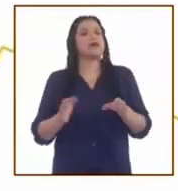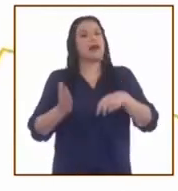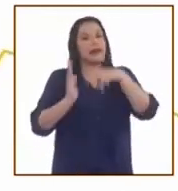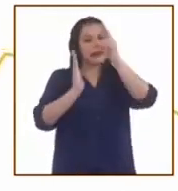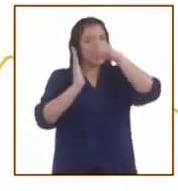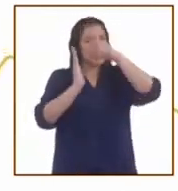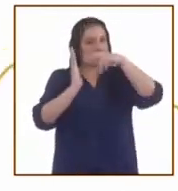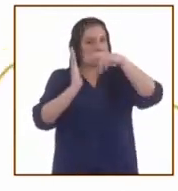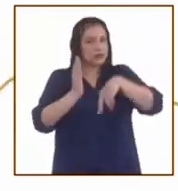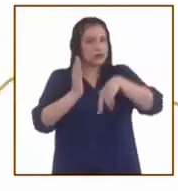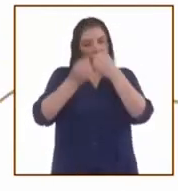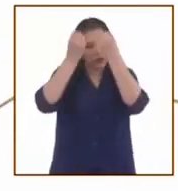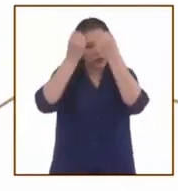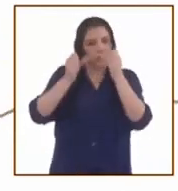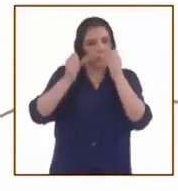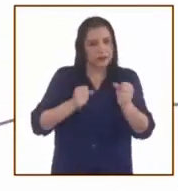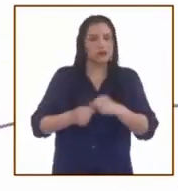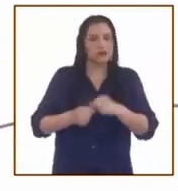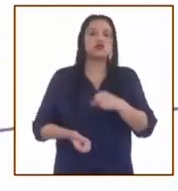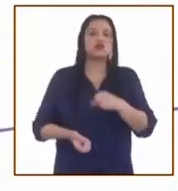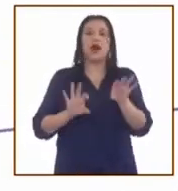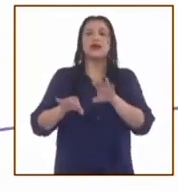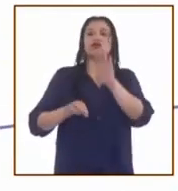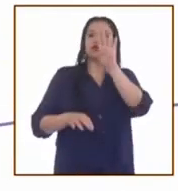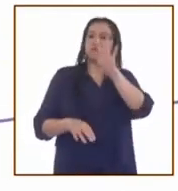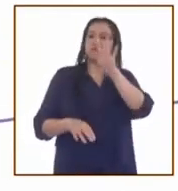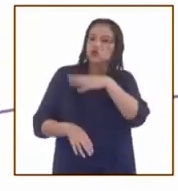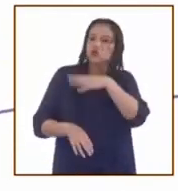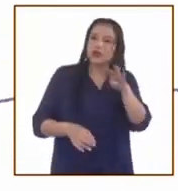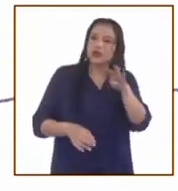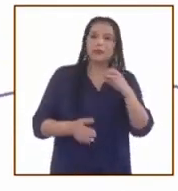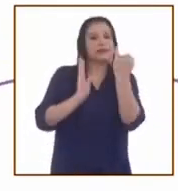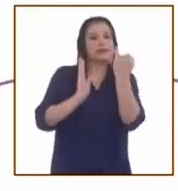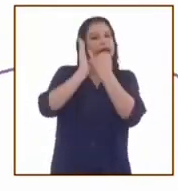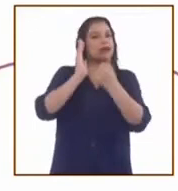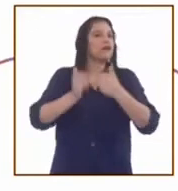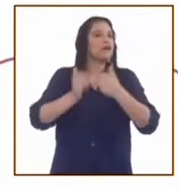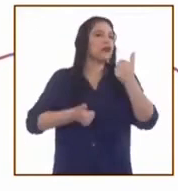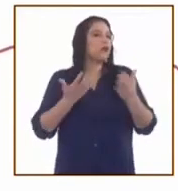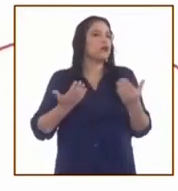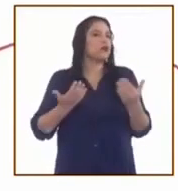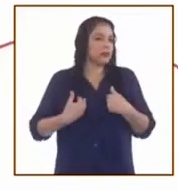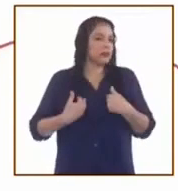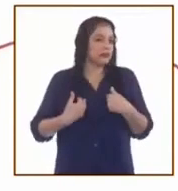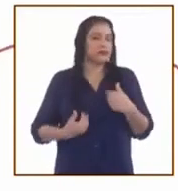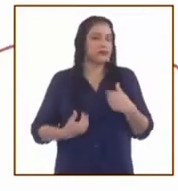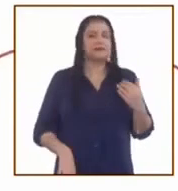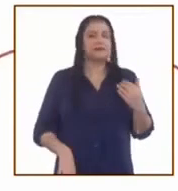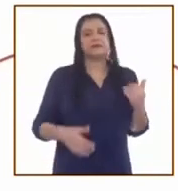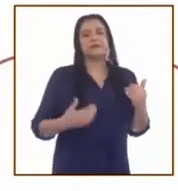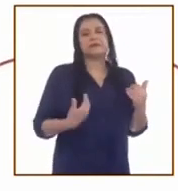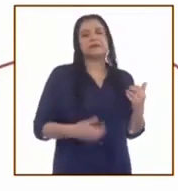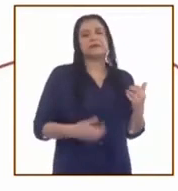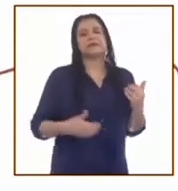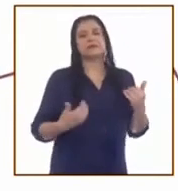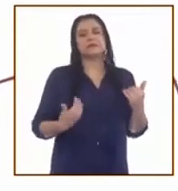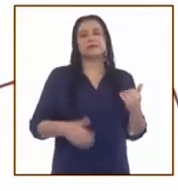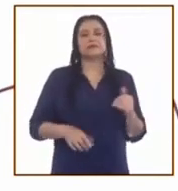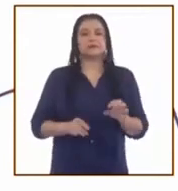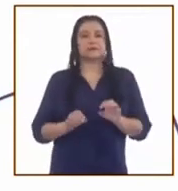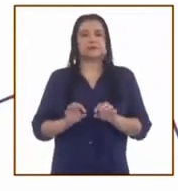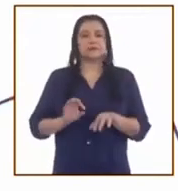registro de datos. Escribe tus tablas de valores y la gráfica que obtuviste.